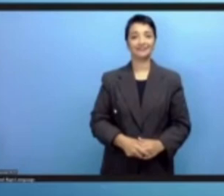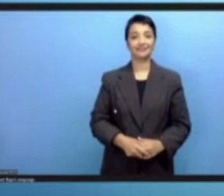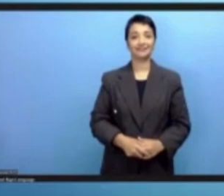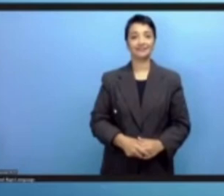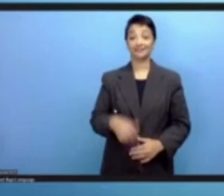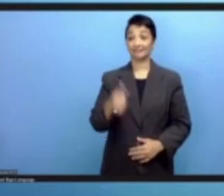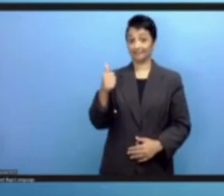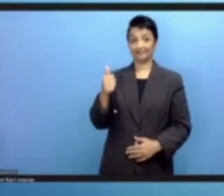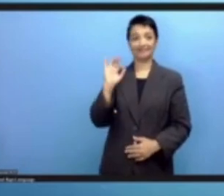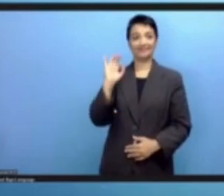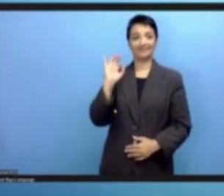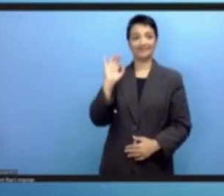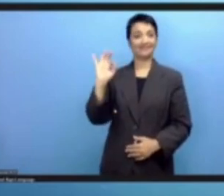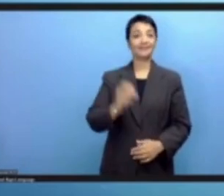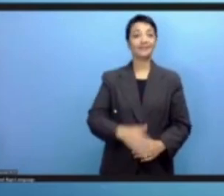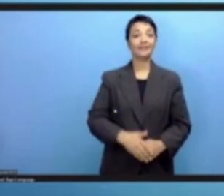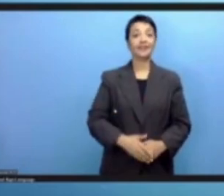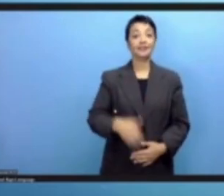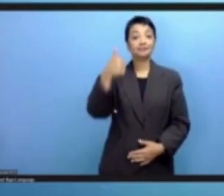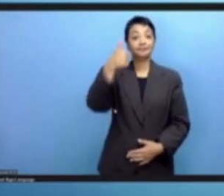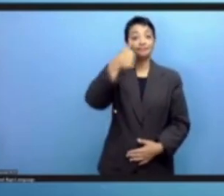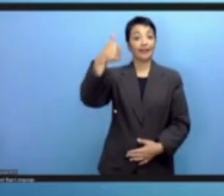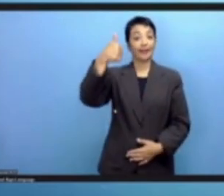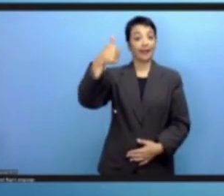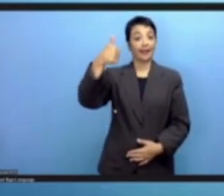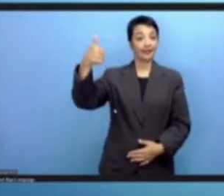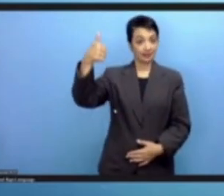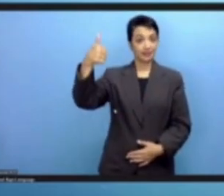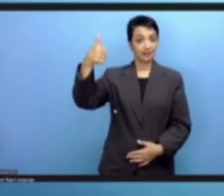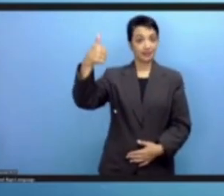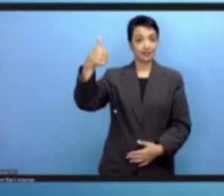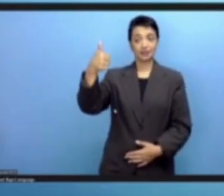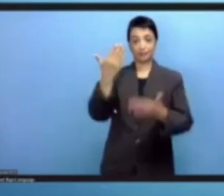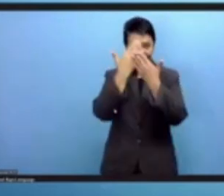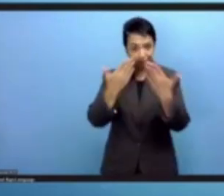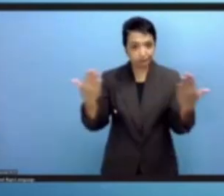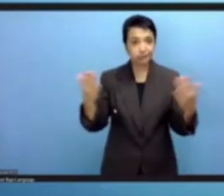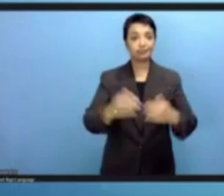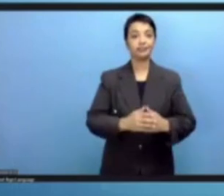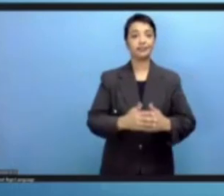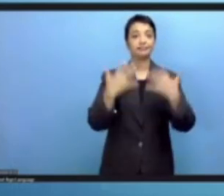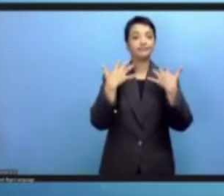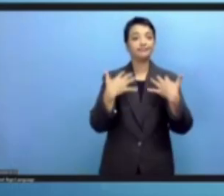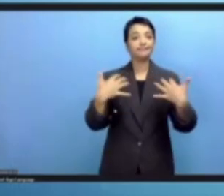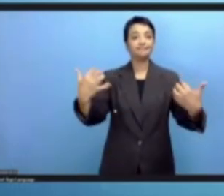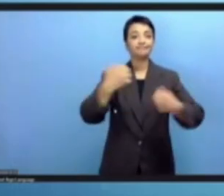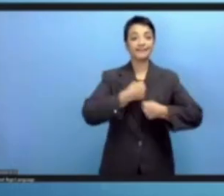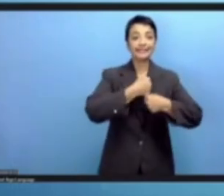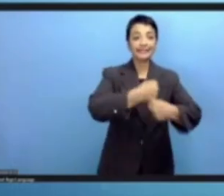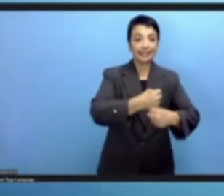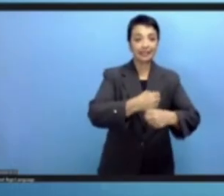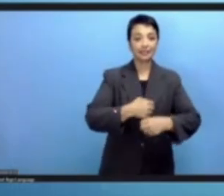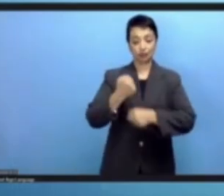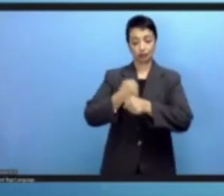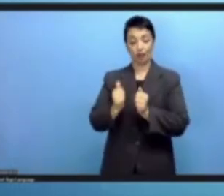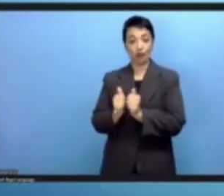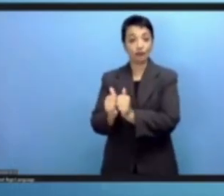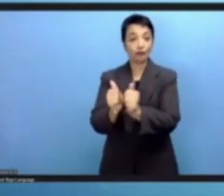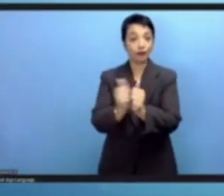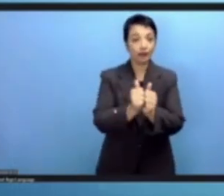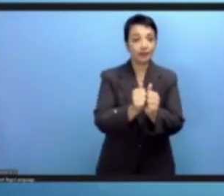creo que está bien muchas gracias sus excelencias y estimados delegados colegas